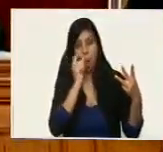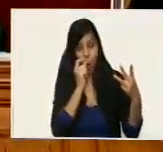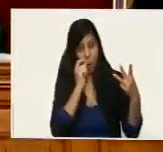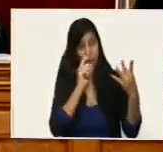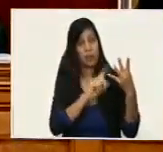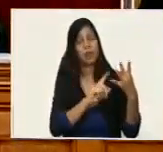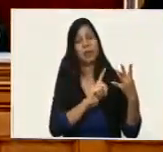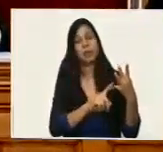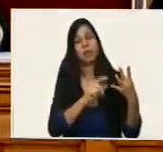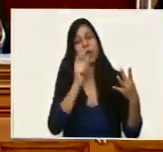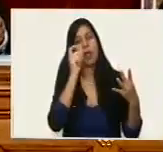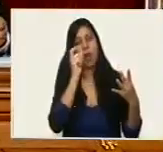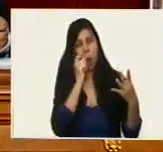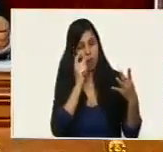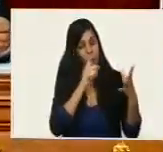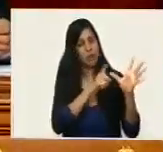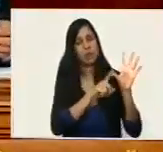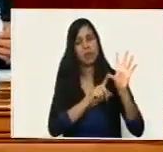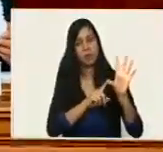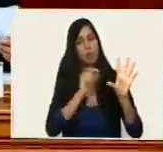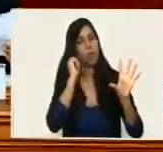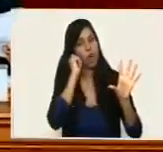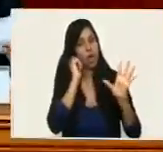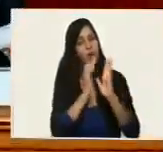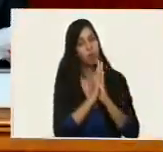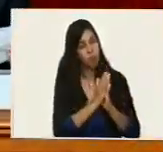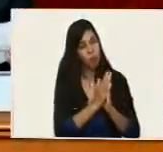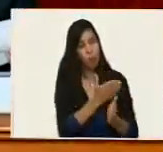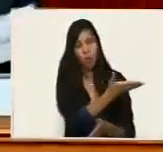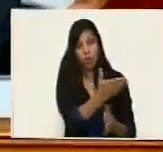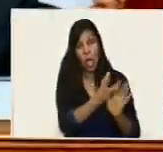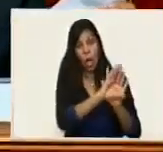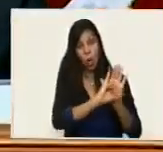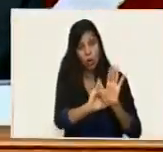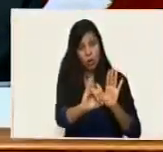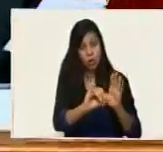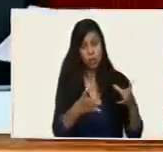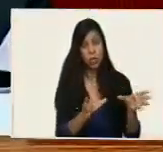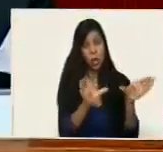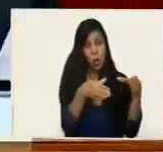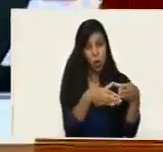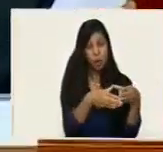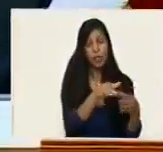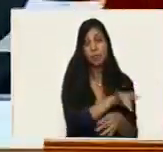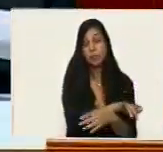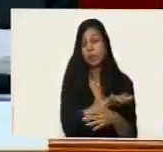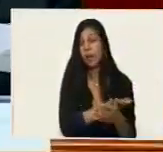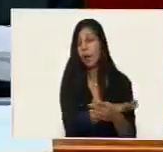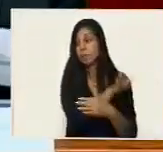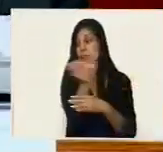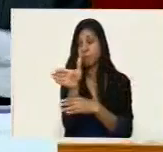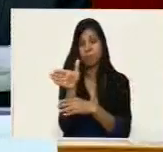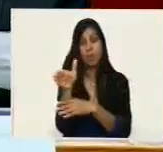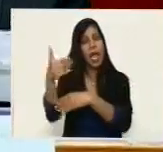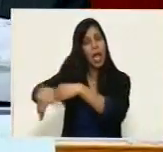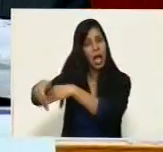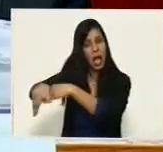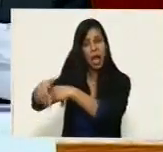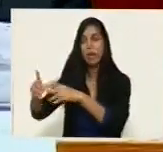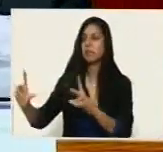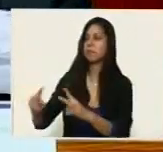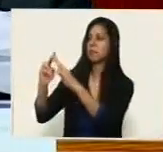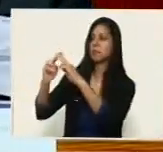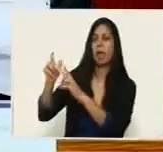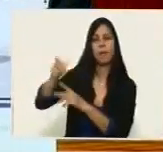Gerdul Gutiérrez y Sandra Nieves que se constituyan en comisión, vayan a atender a los compañeros y nos rindan la información de lo que